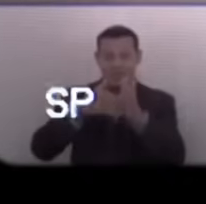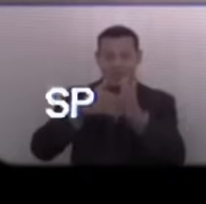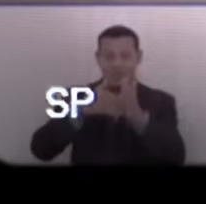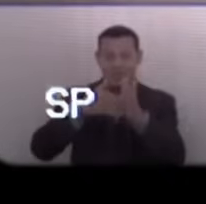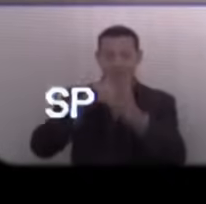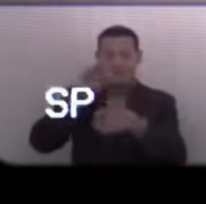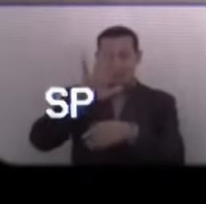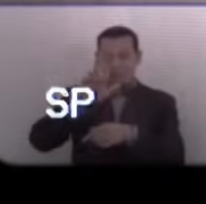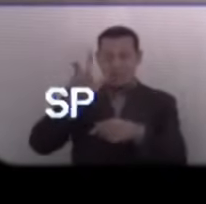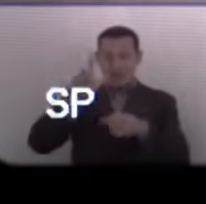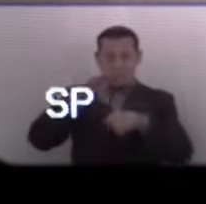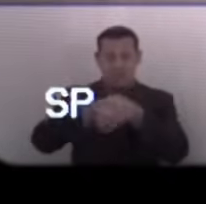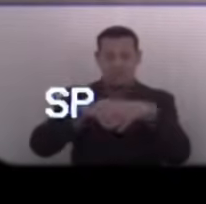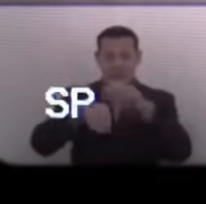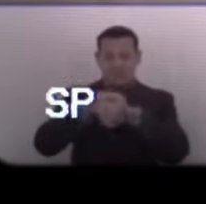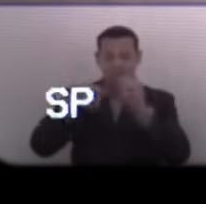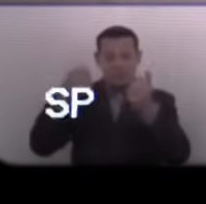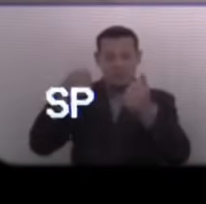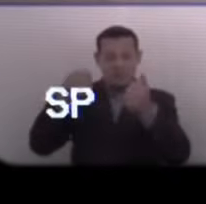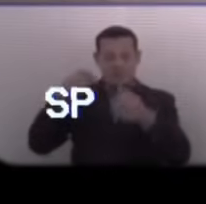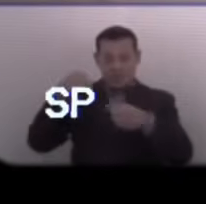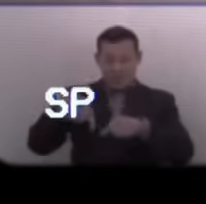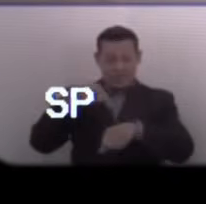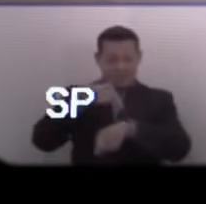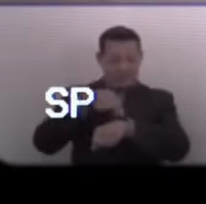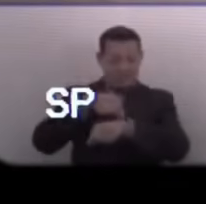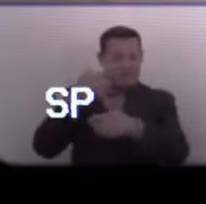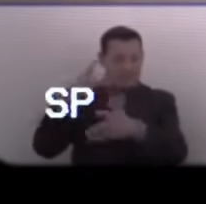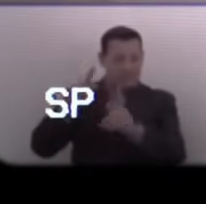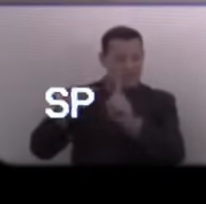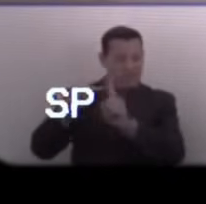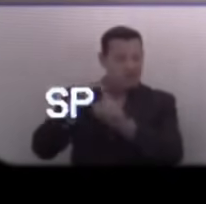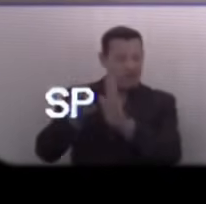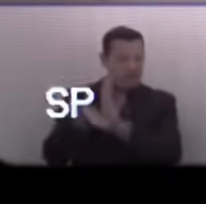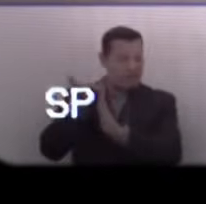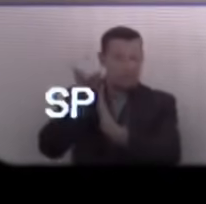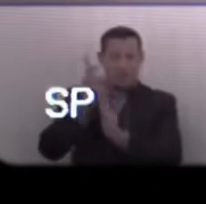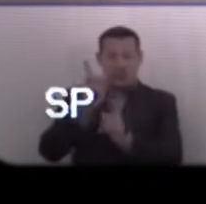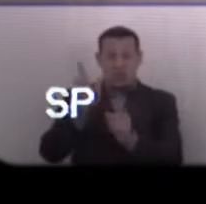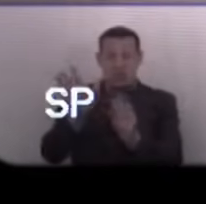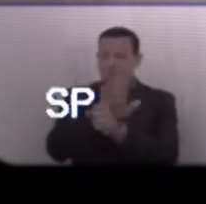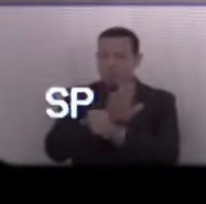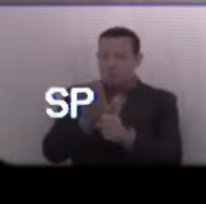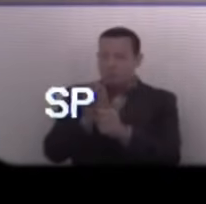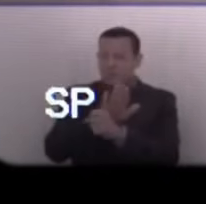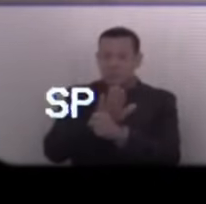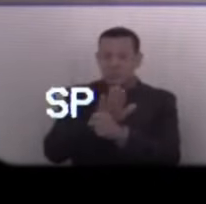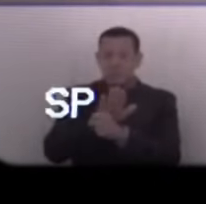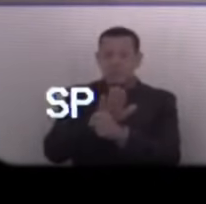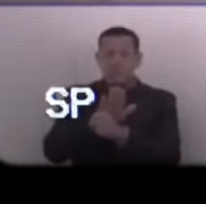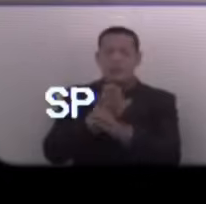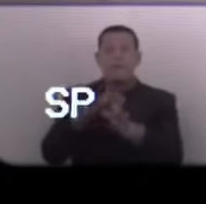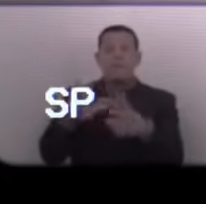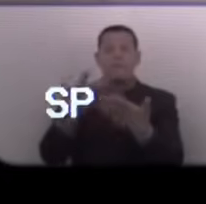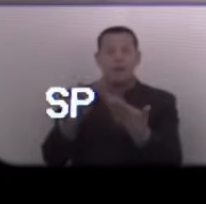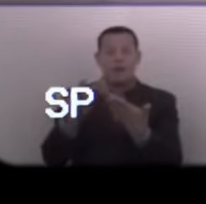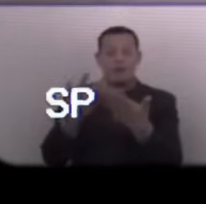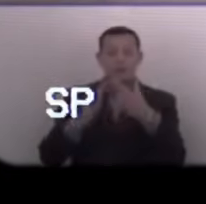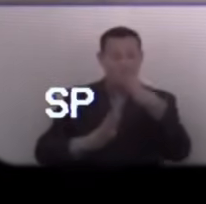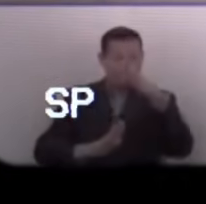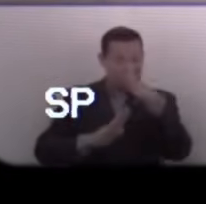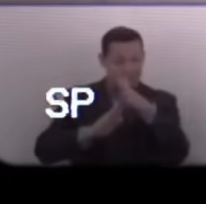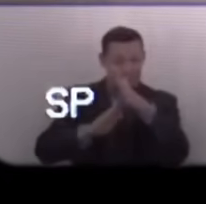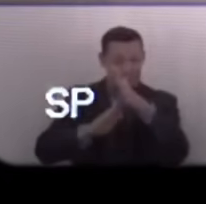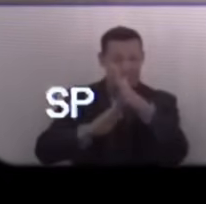16,053 capturas, que seguramente en este minuto ya hay más, no son suficientes para parar